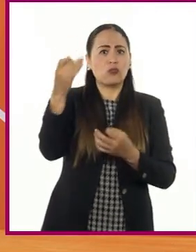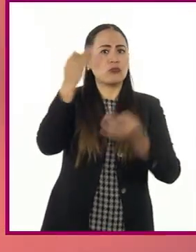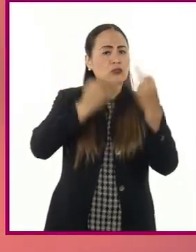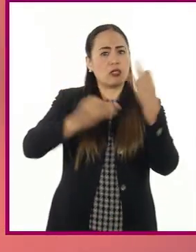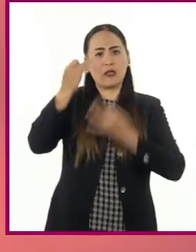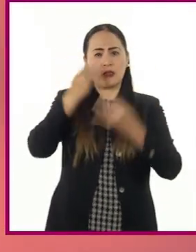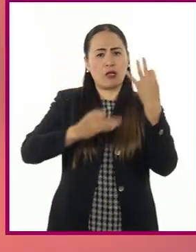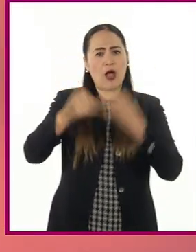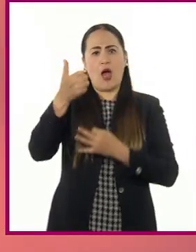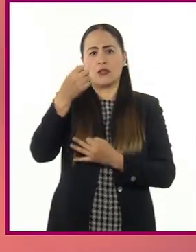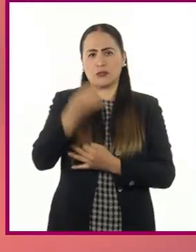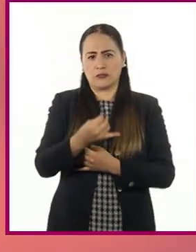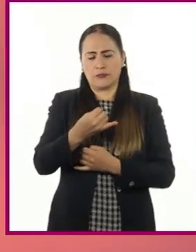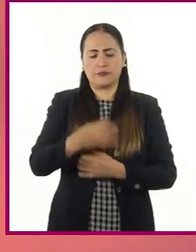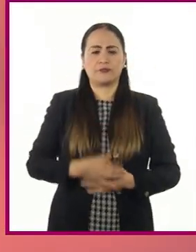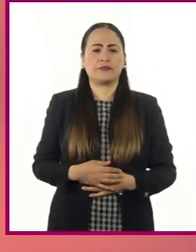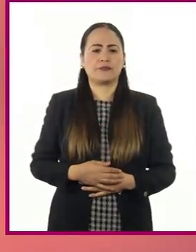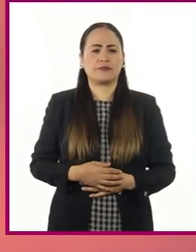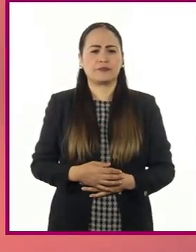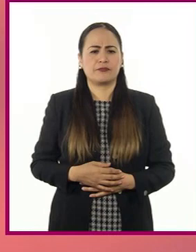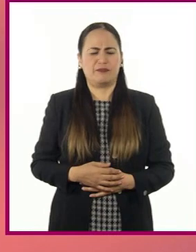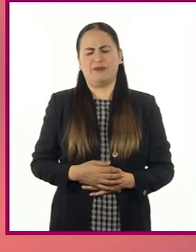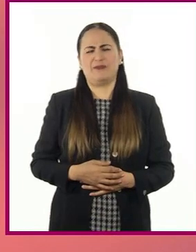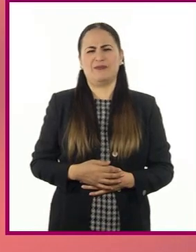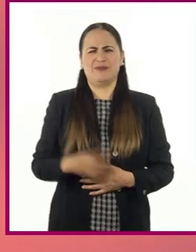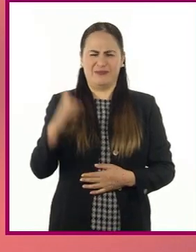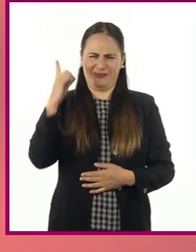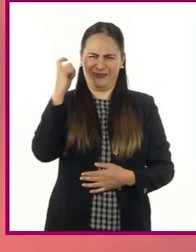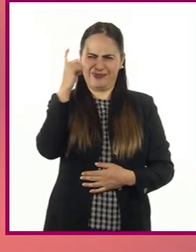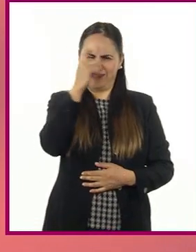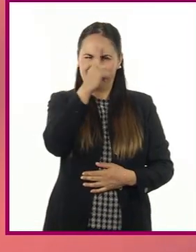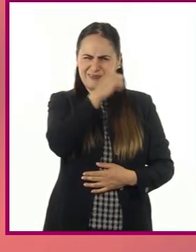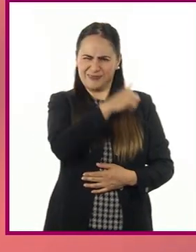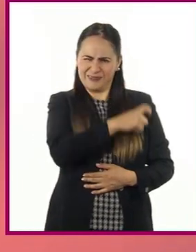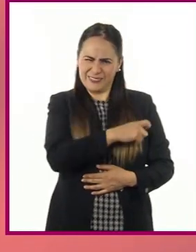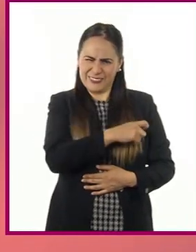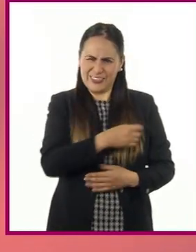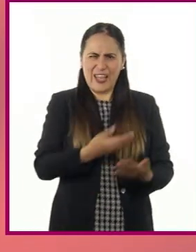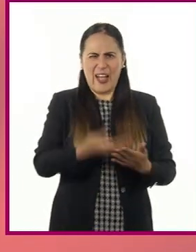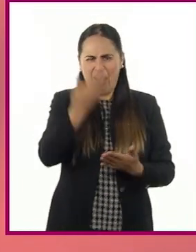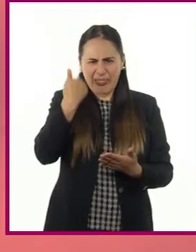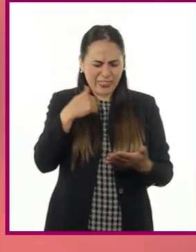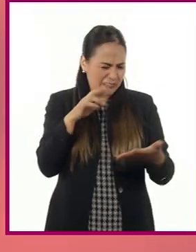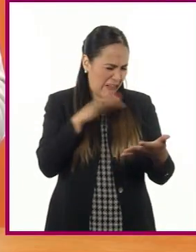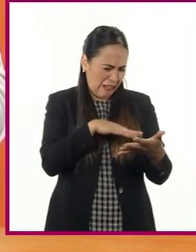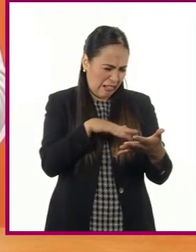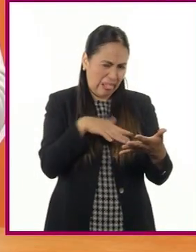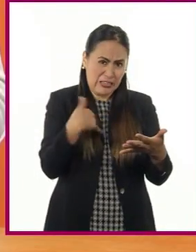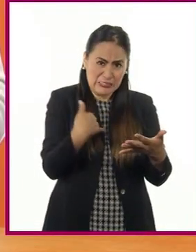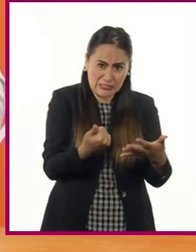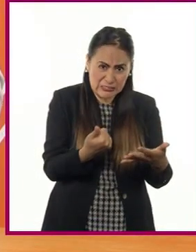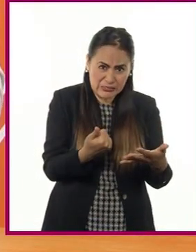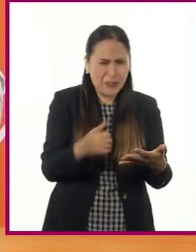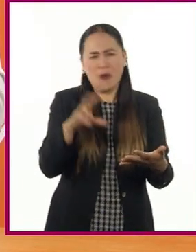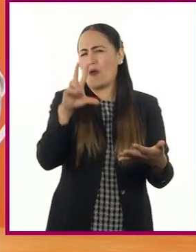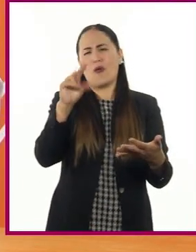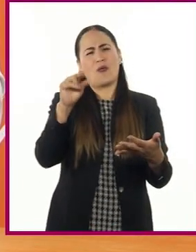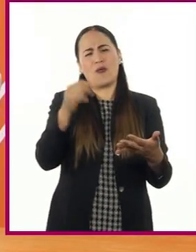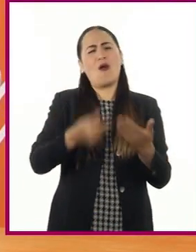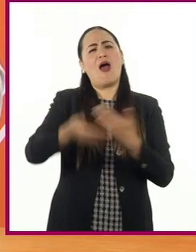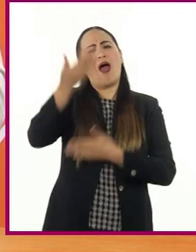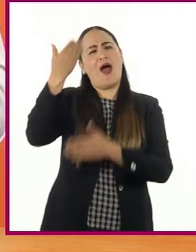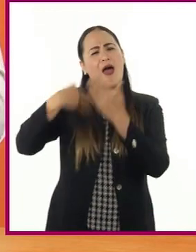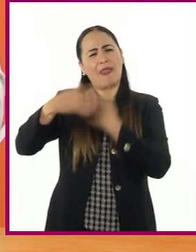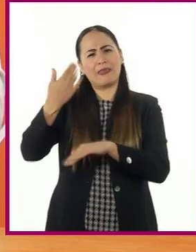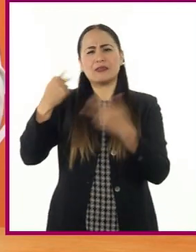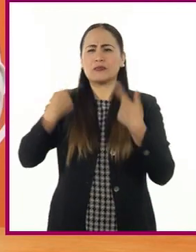así. Qué complicado, profesora. ¿No era muy difícil de entender? No para los lectores y